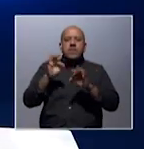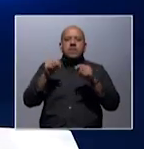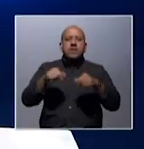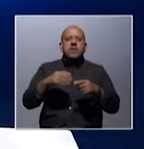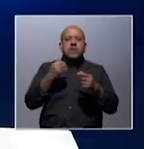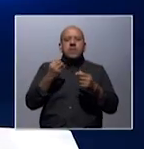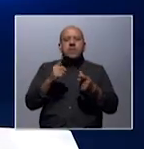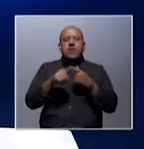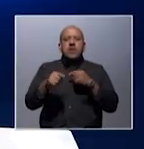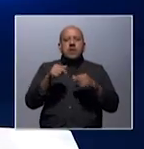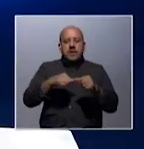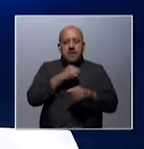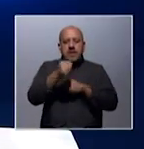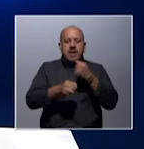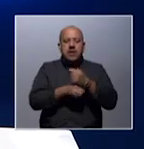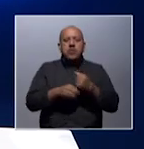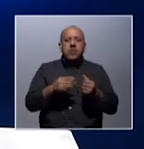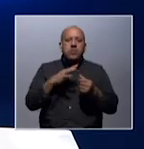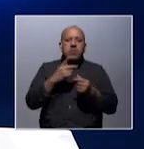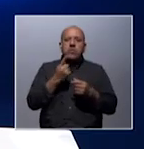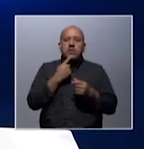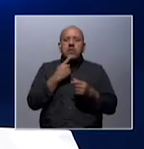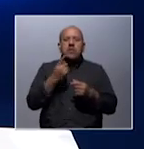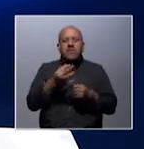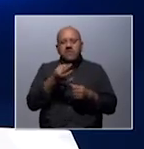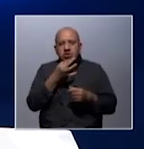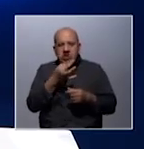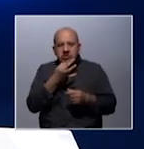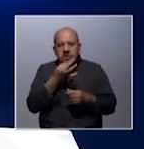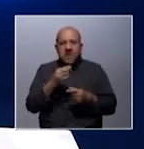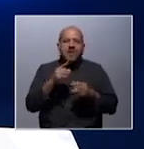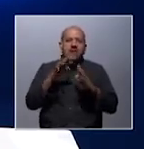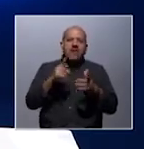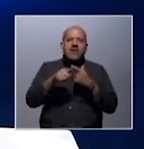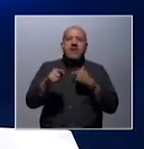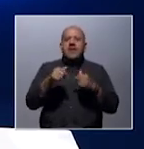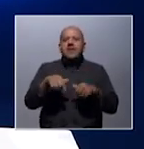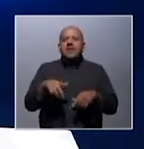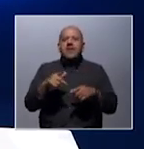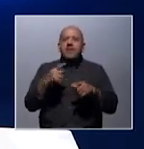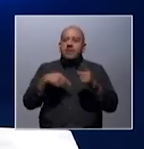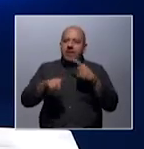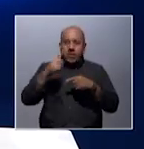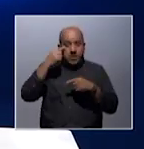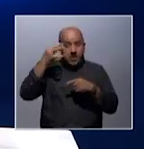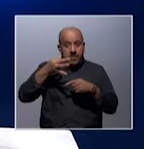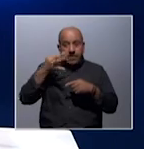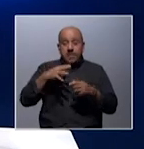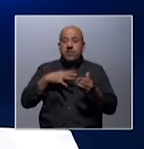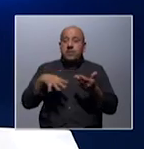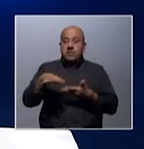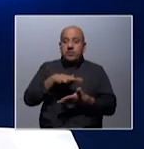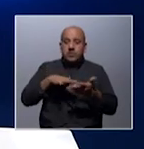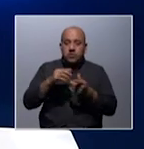Margarita? Porque es un año muy político. Esto fue un chiste, una forma de aproximarse a la palabra desde otro lugar, pero realmente, por la coyuntura política,